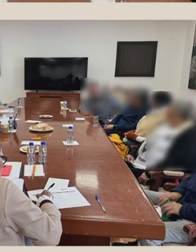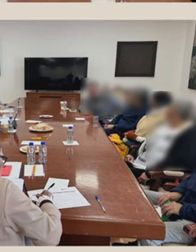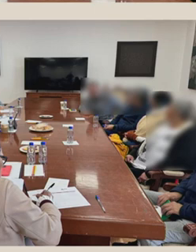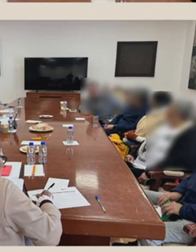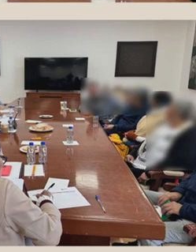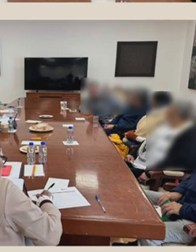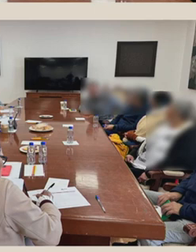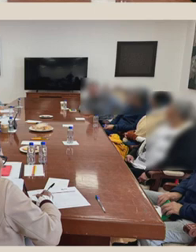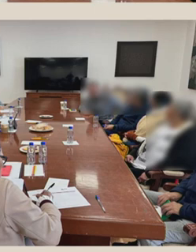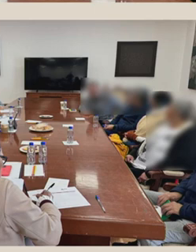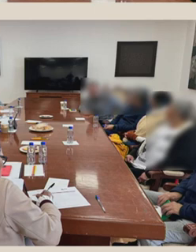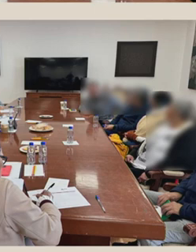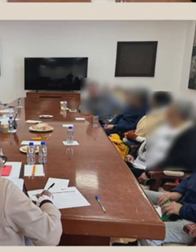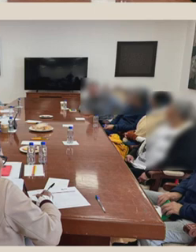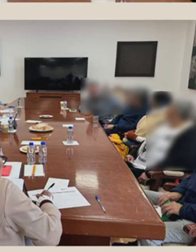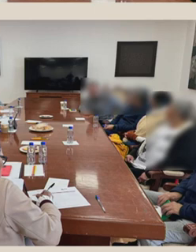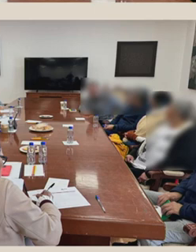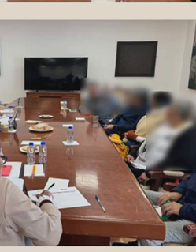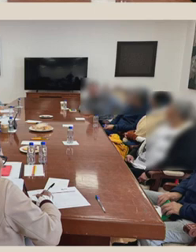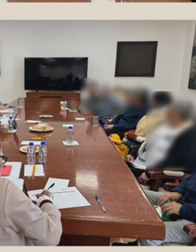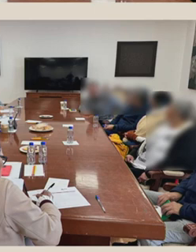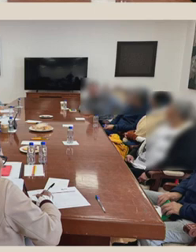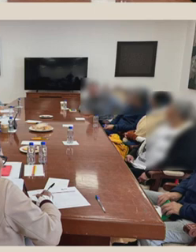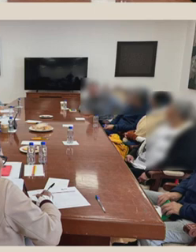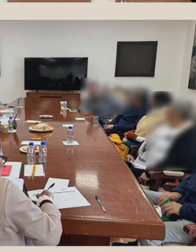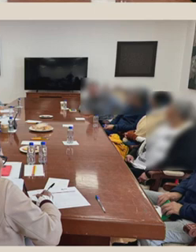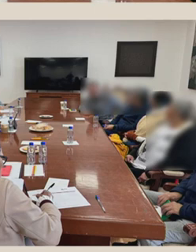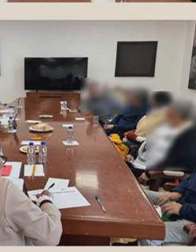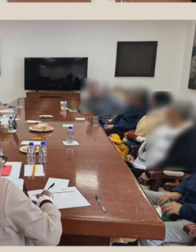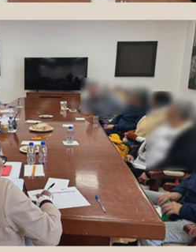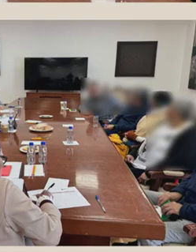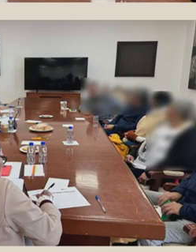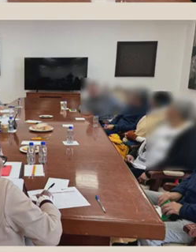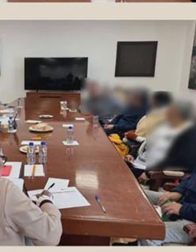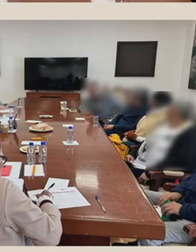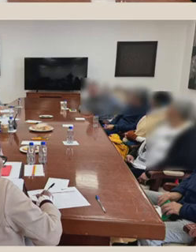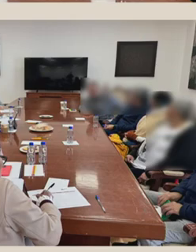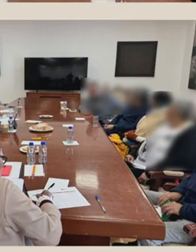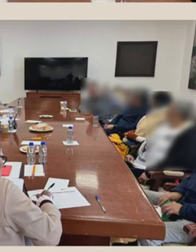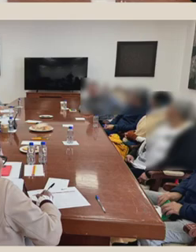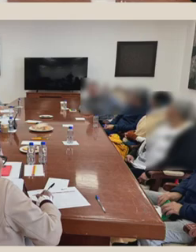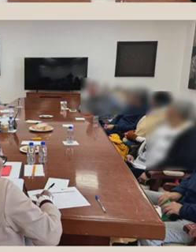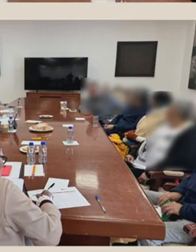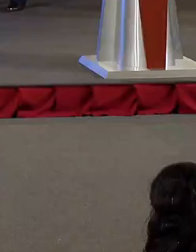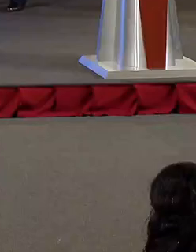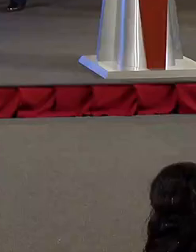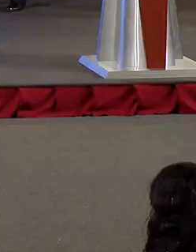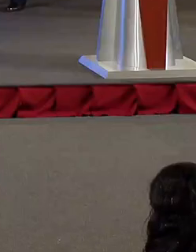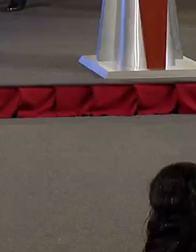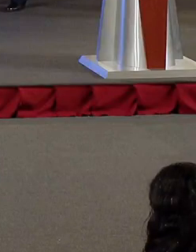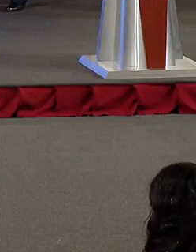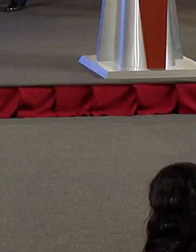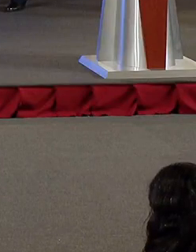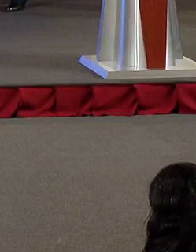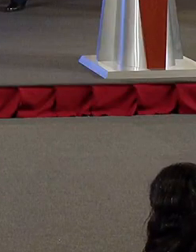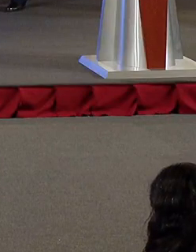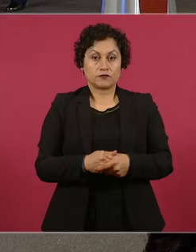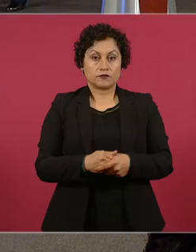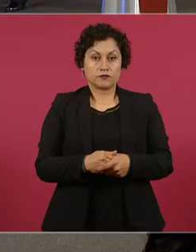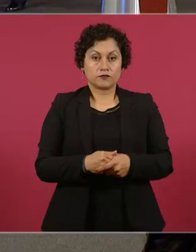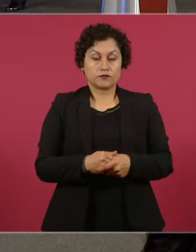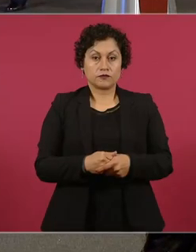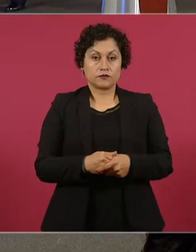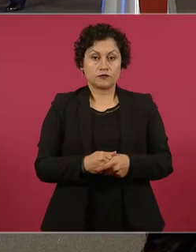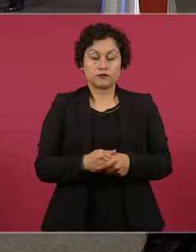responsables y una coordinación entre el gobierno federal y los gobiernos de Colima y Michoacán. ¿Sería cuánto, señor